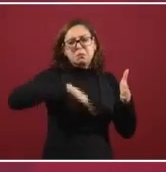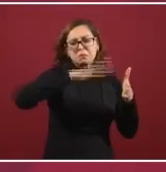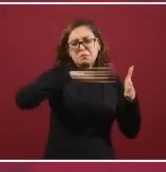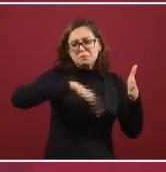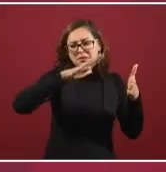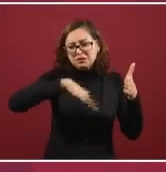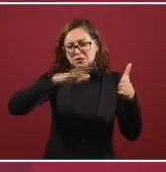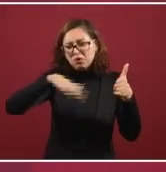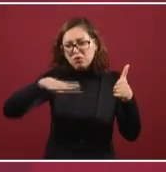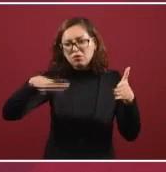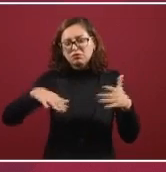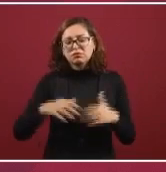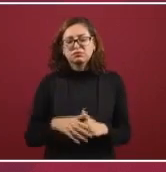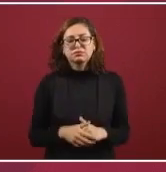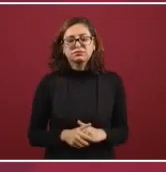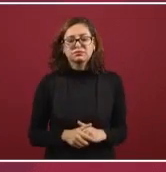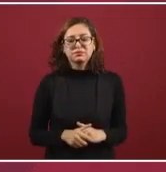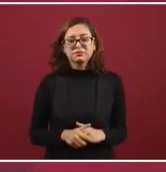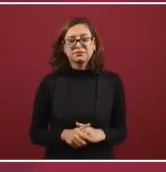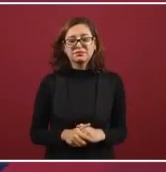no